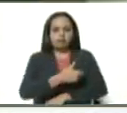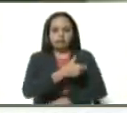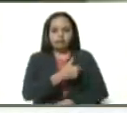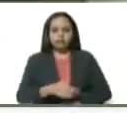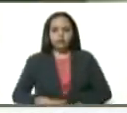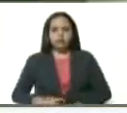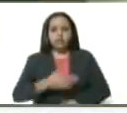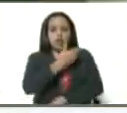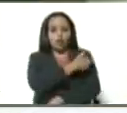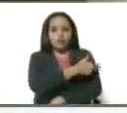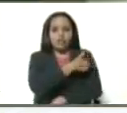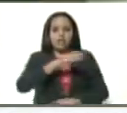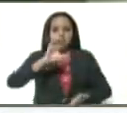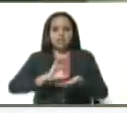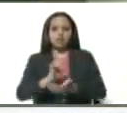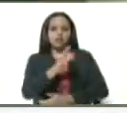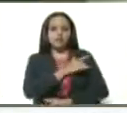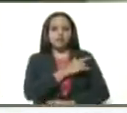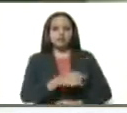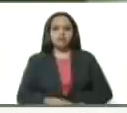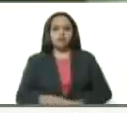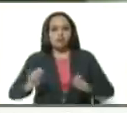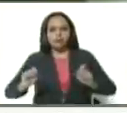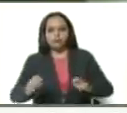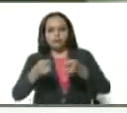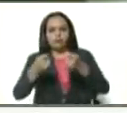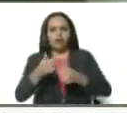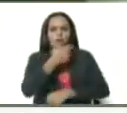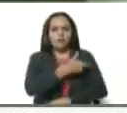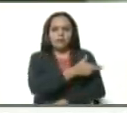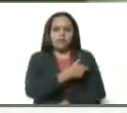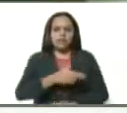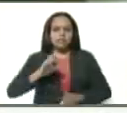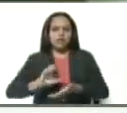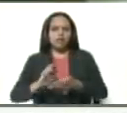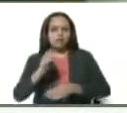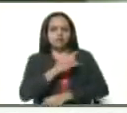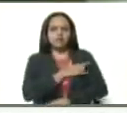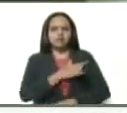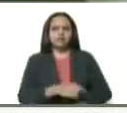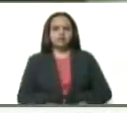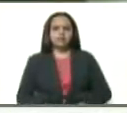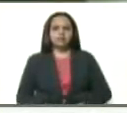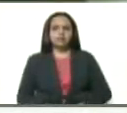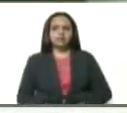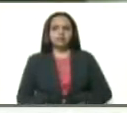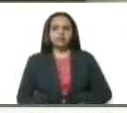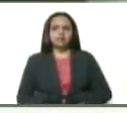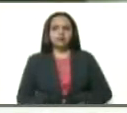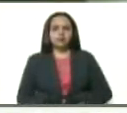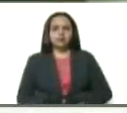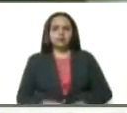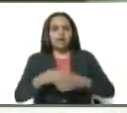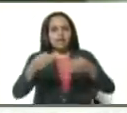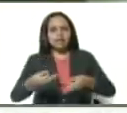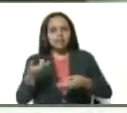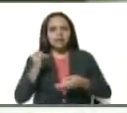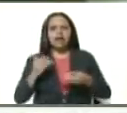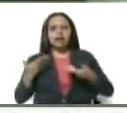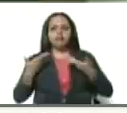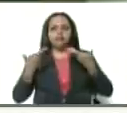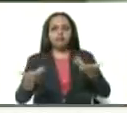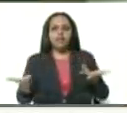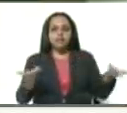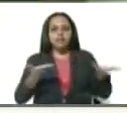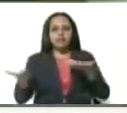del Hospital Central Universitario, recuperando el Hospital Central Universitario, para ponerlo siempre al servicio de